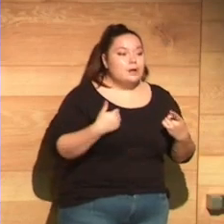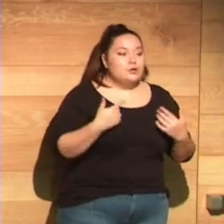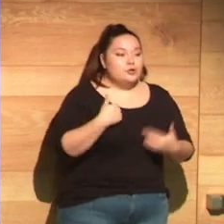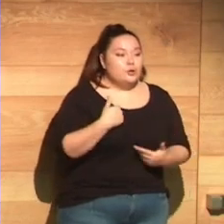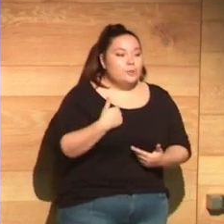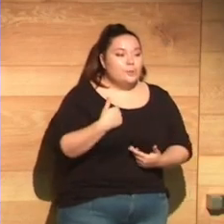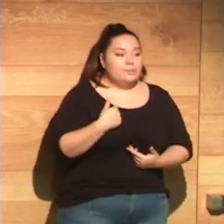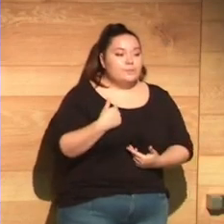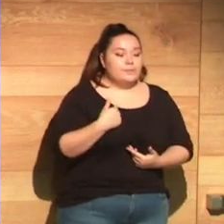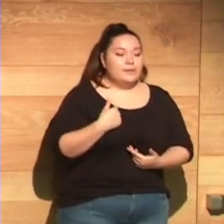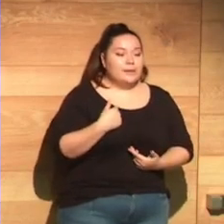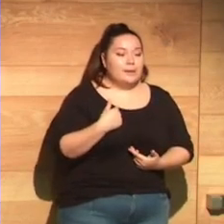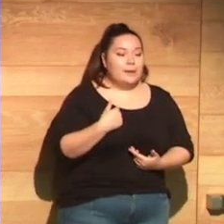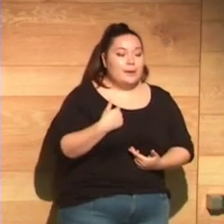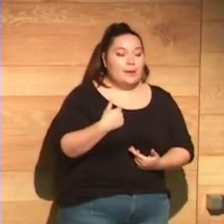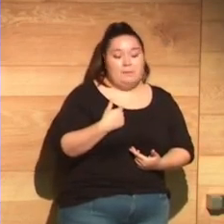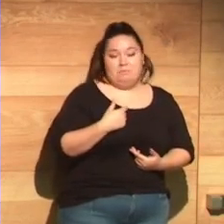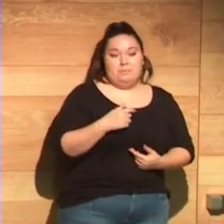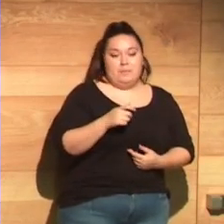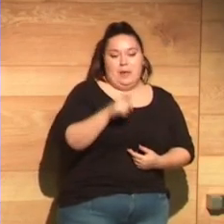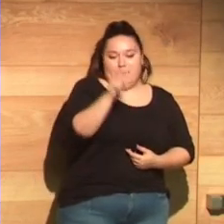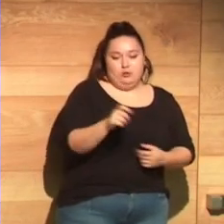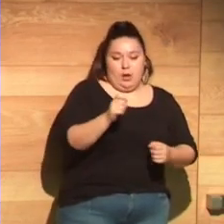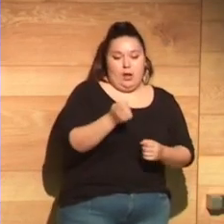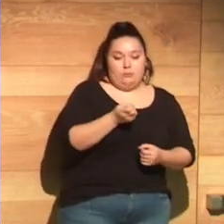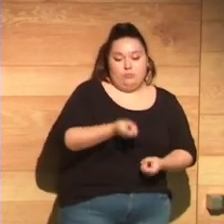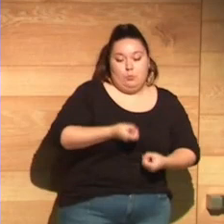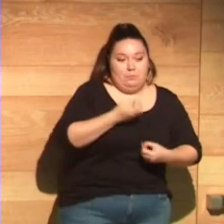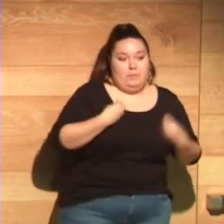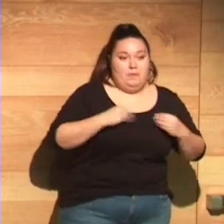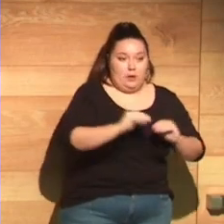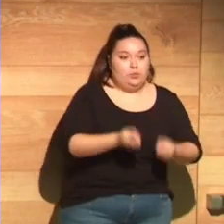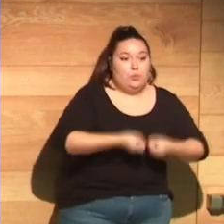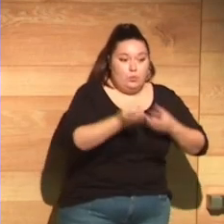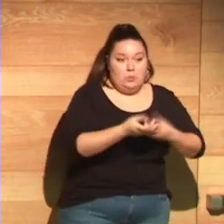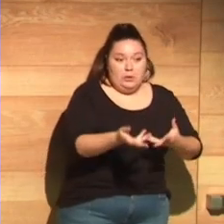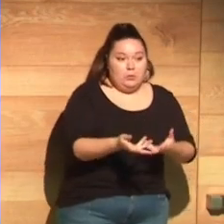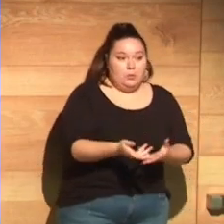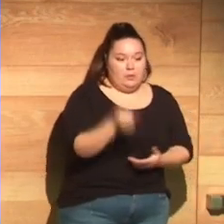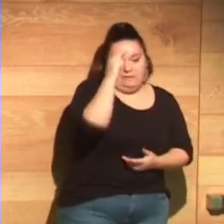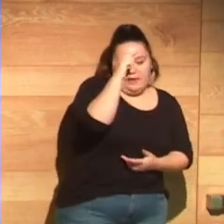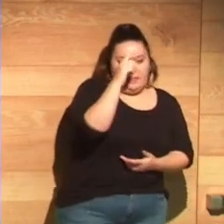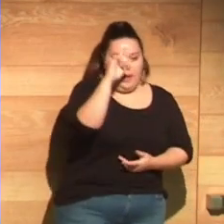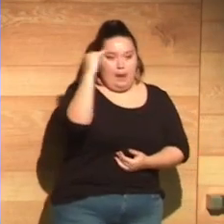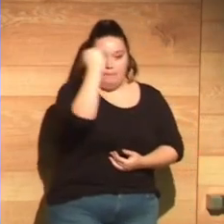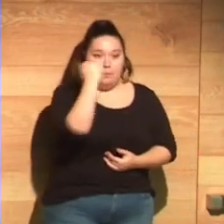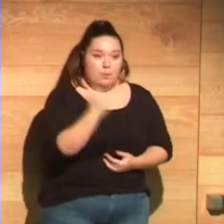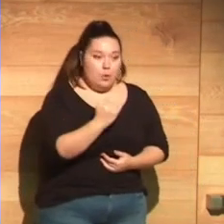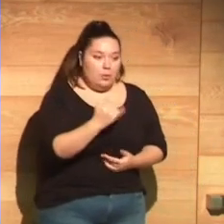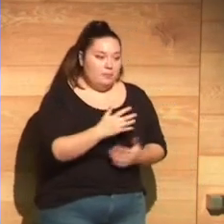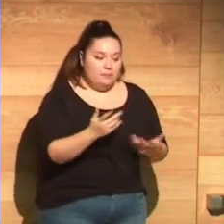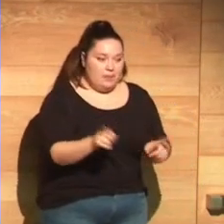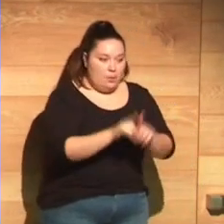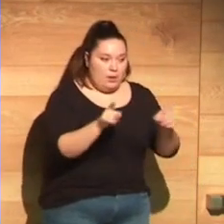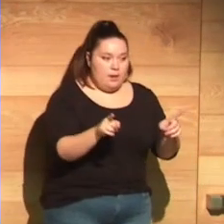Sí, porque primero ocurre que yo cuando hablo de un personaje, da igual que sea